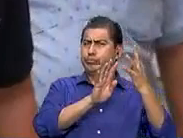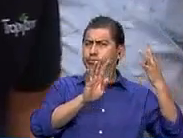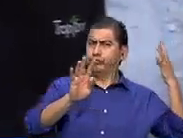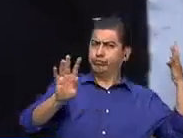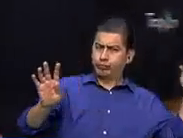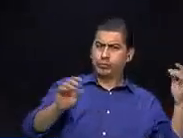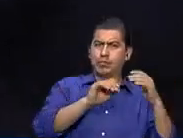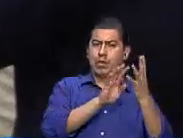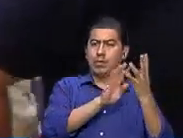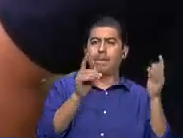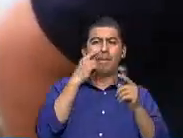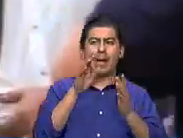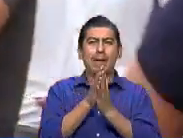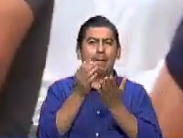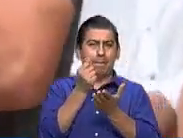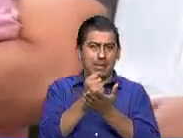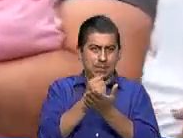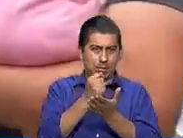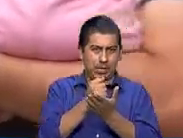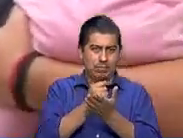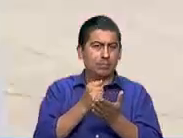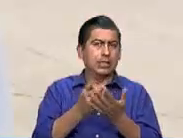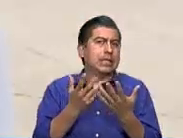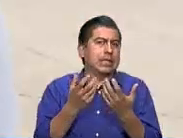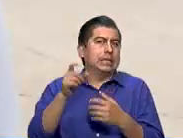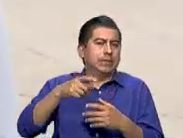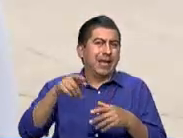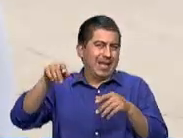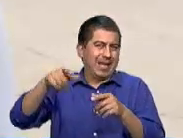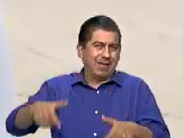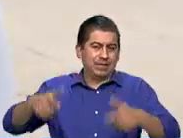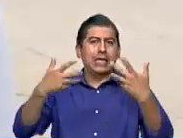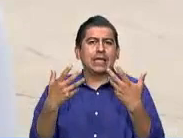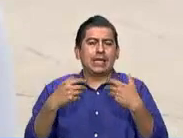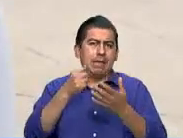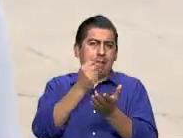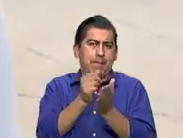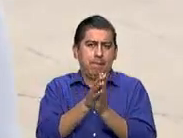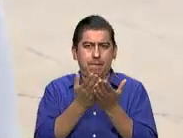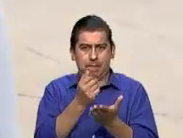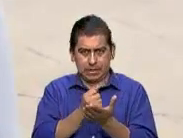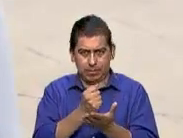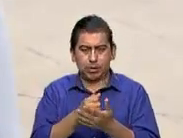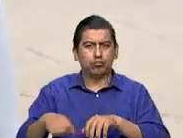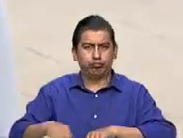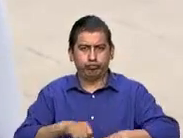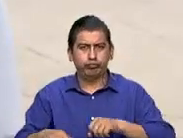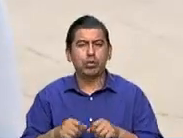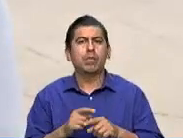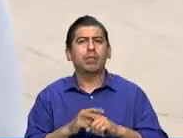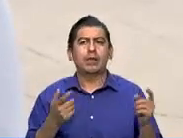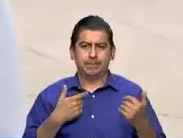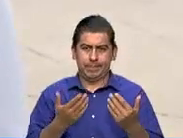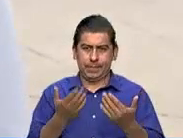para la emisión del pasaporte y trámites de visas, que son parte de las diligencias que se realizan en este edificio y que mayor concurrencia generan,